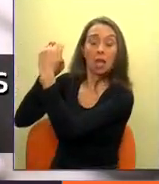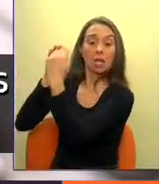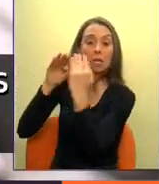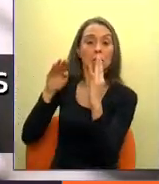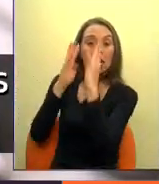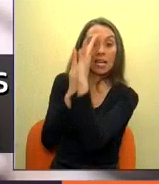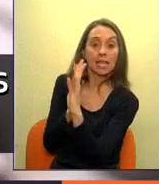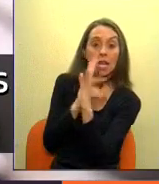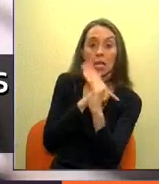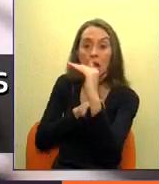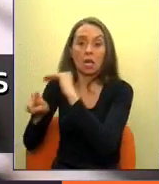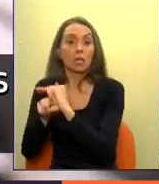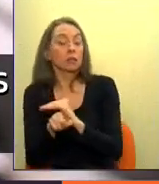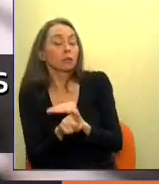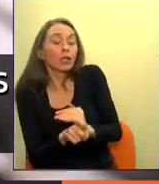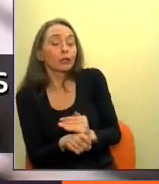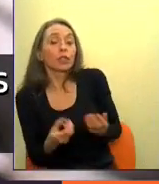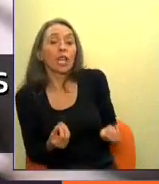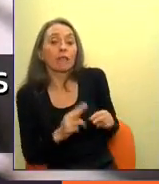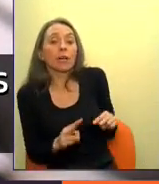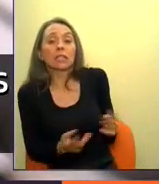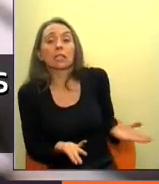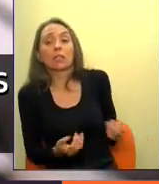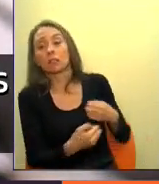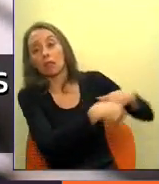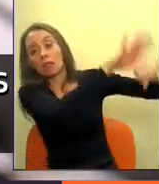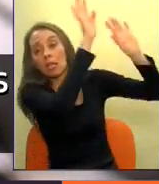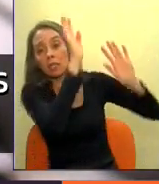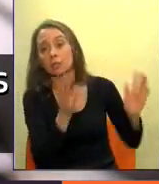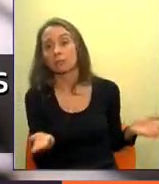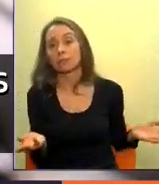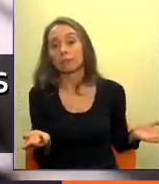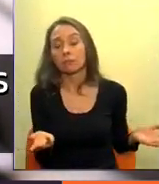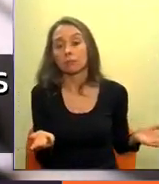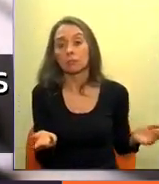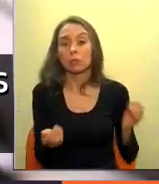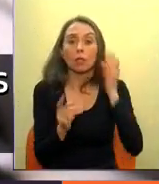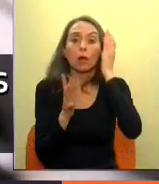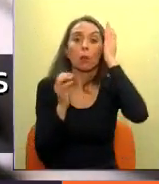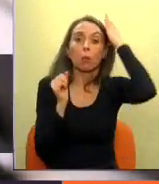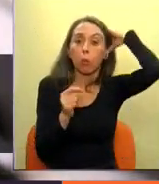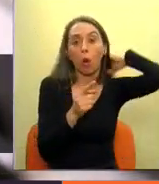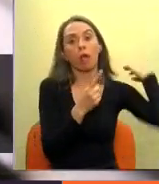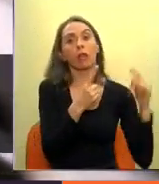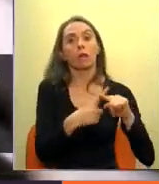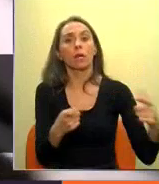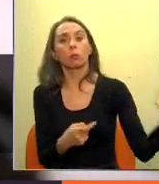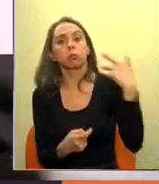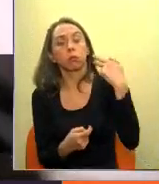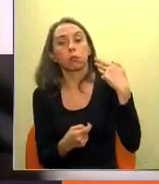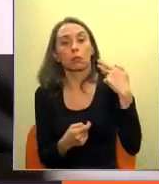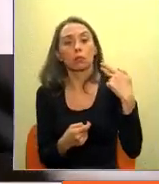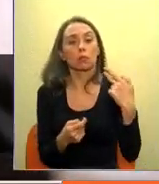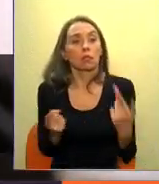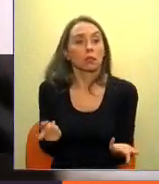no hicimos nada porque no sabíamos si tenían o ya pasó no salgo los